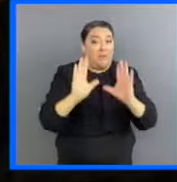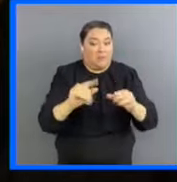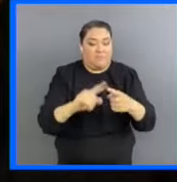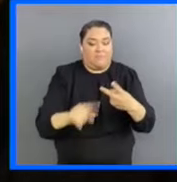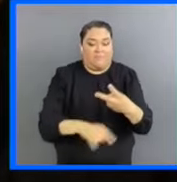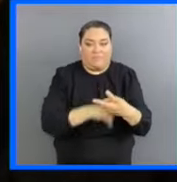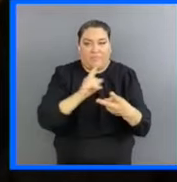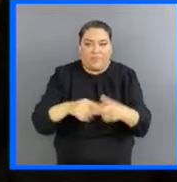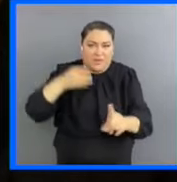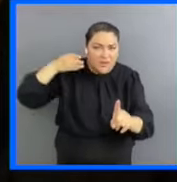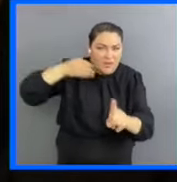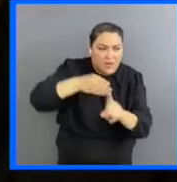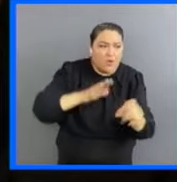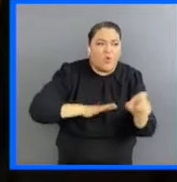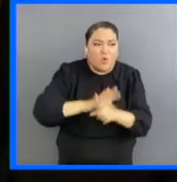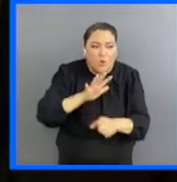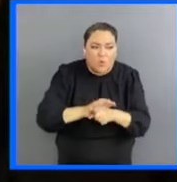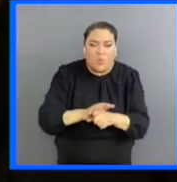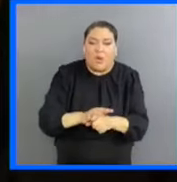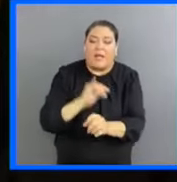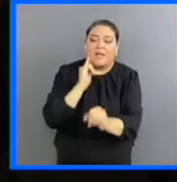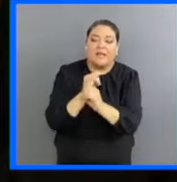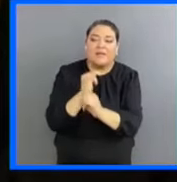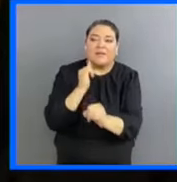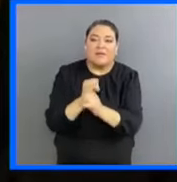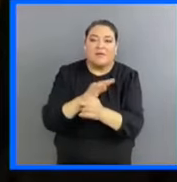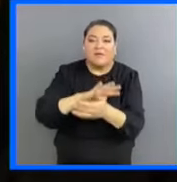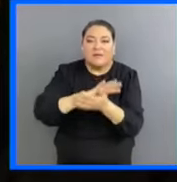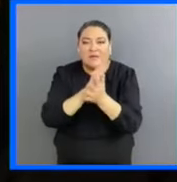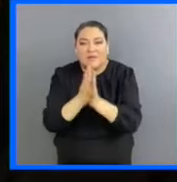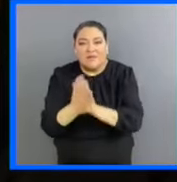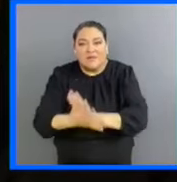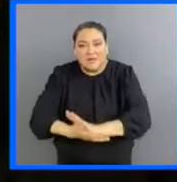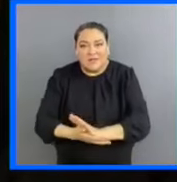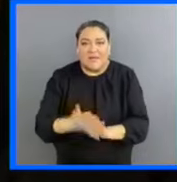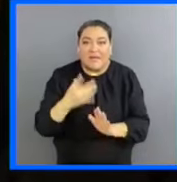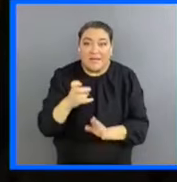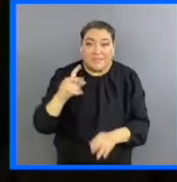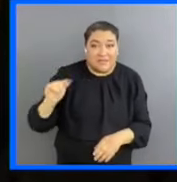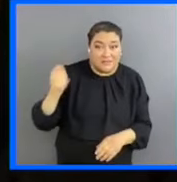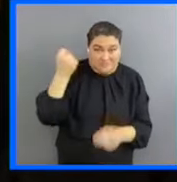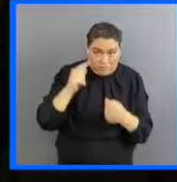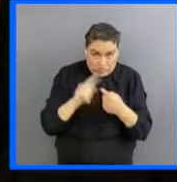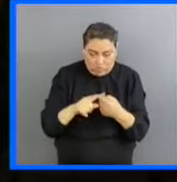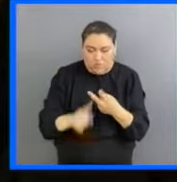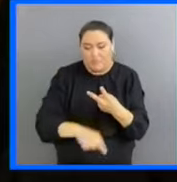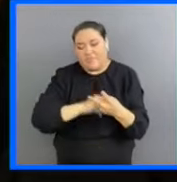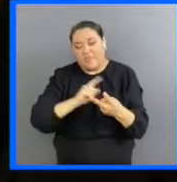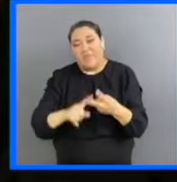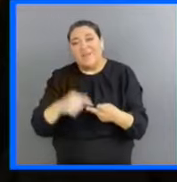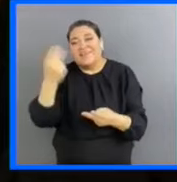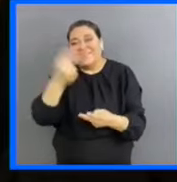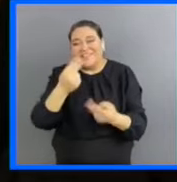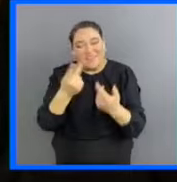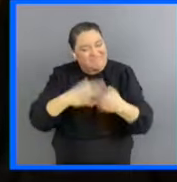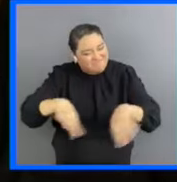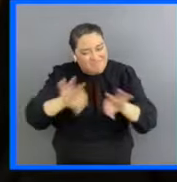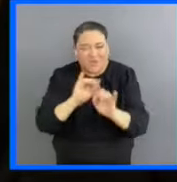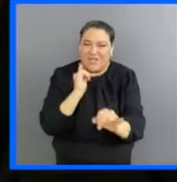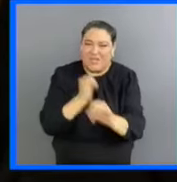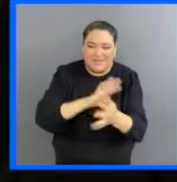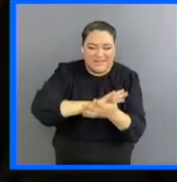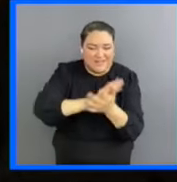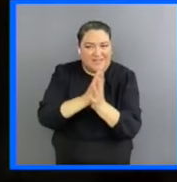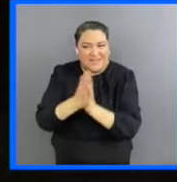en digitalización y transformación tecnológica. Creemos que este es un rubro muy